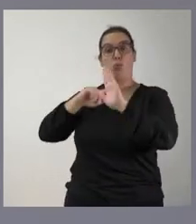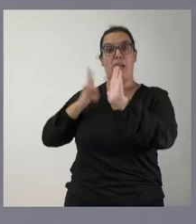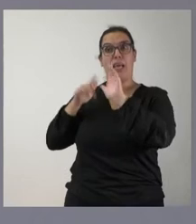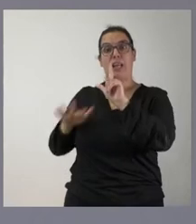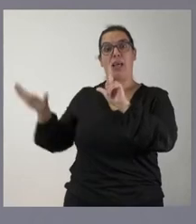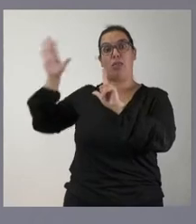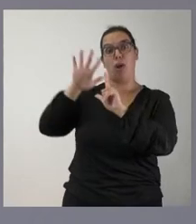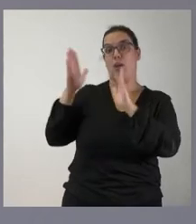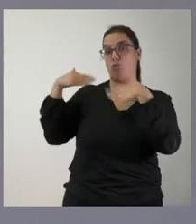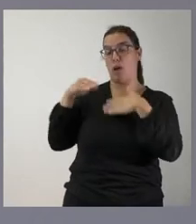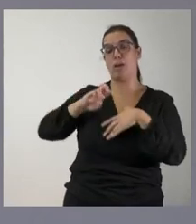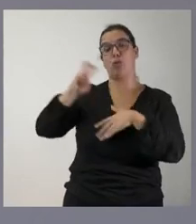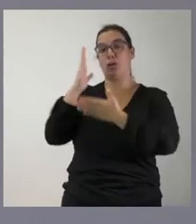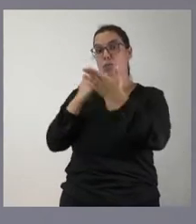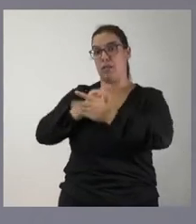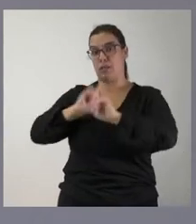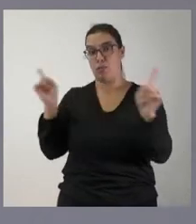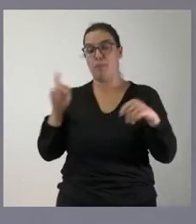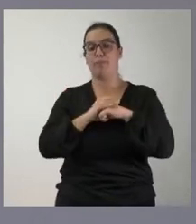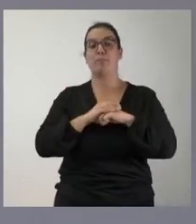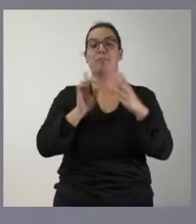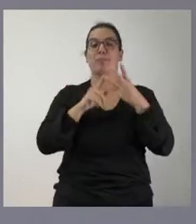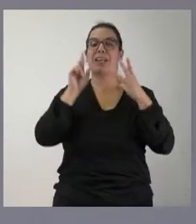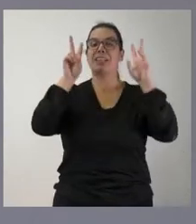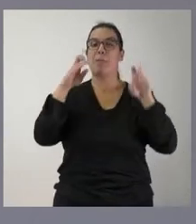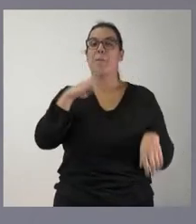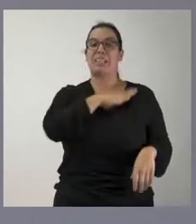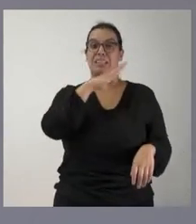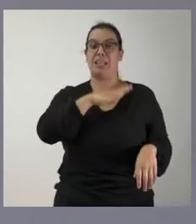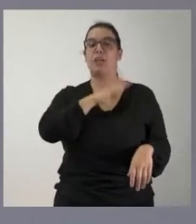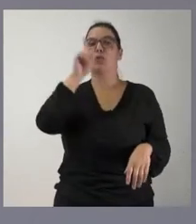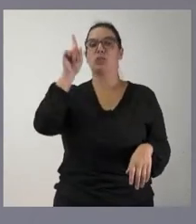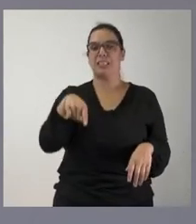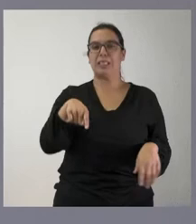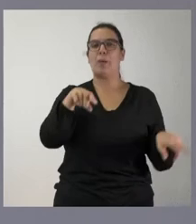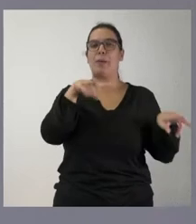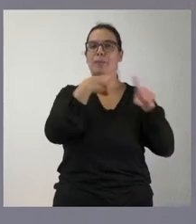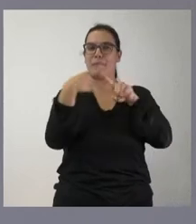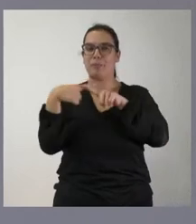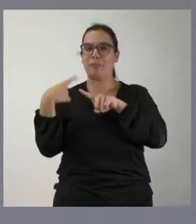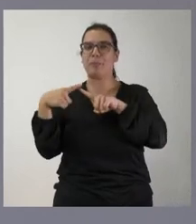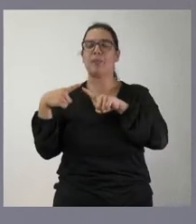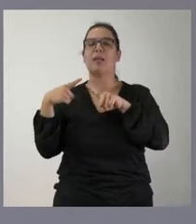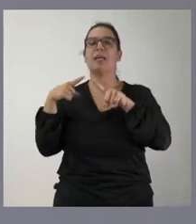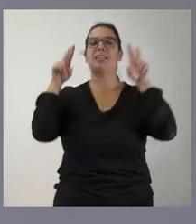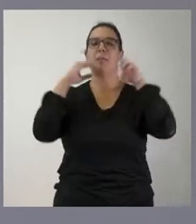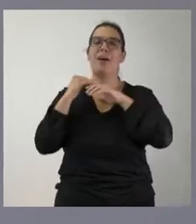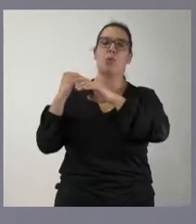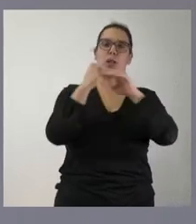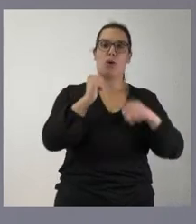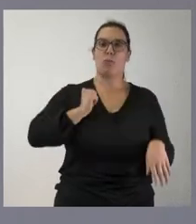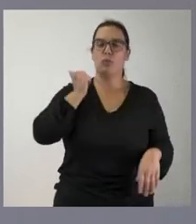comunidades autónomas en el caso del bachillerato también se han incrementado algunos elementos de igualdad de oportunidades